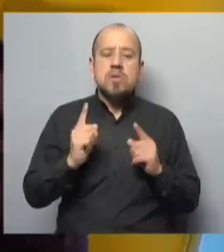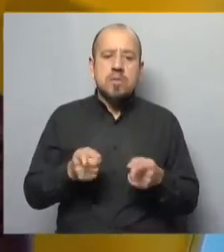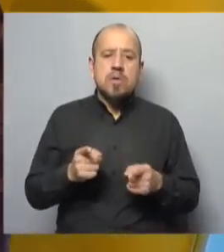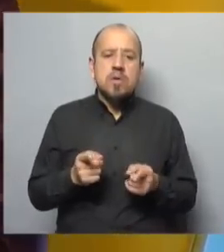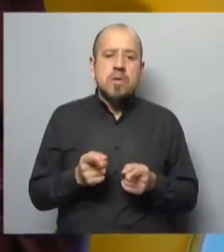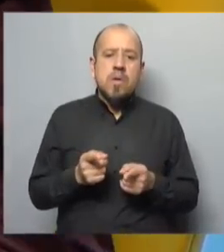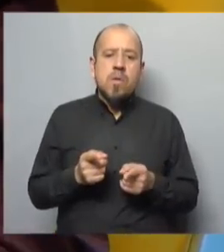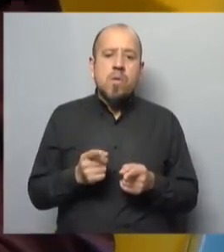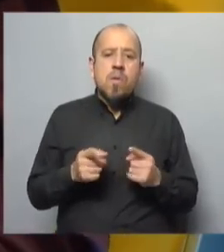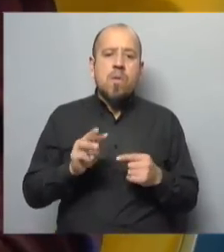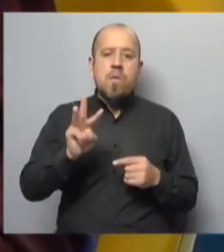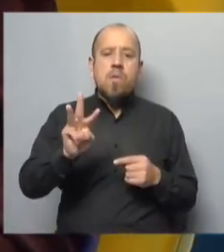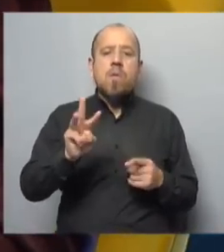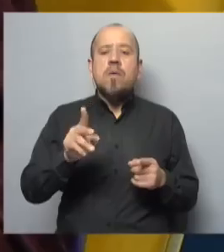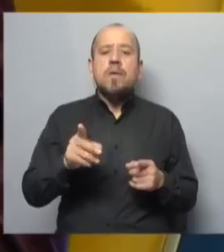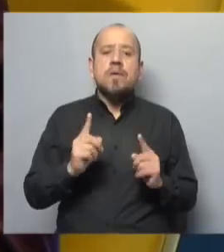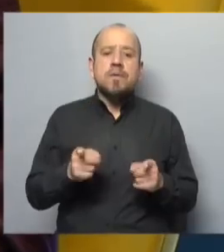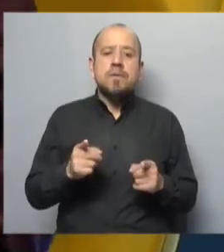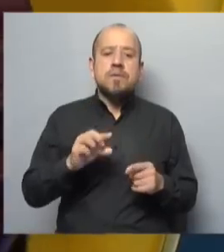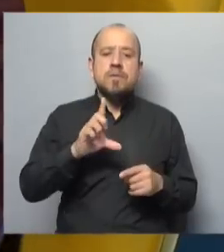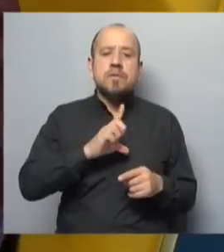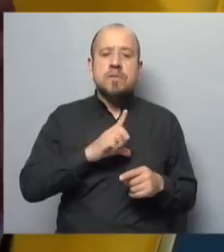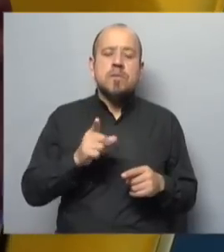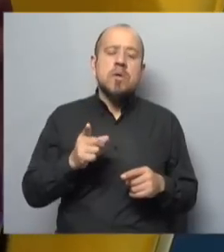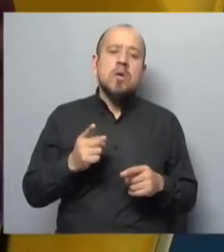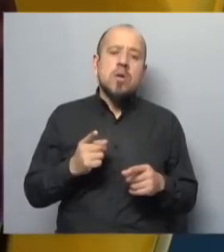probablemente wanda en algún momento liverpool